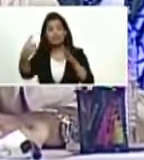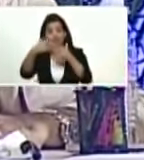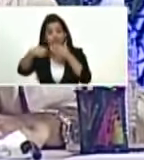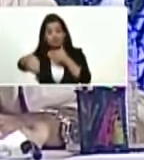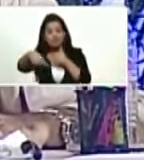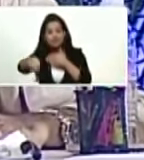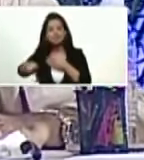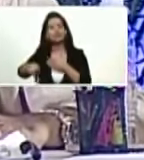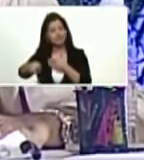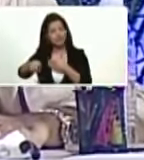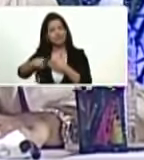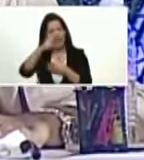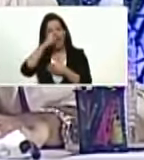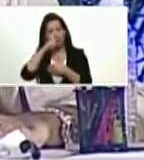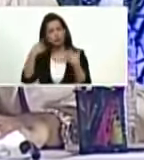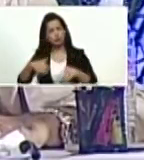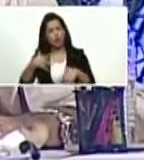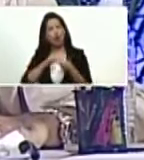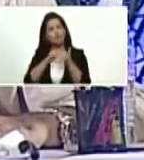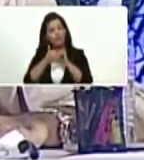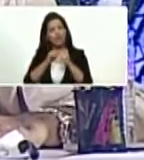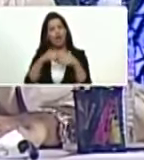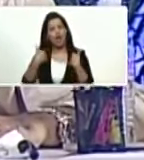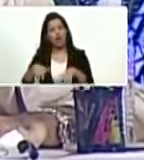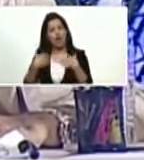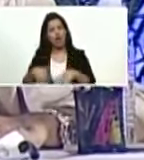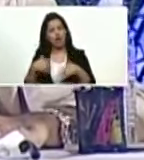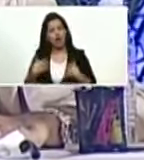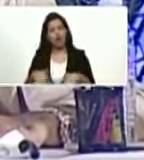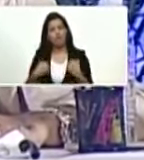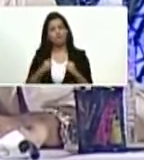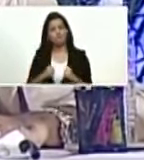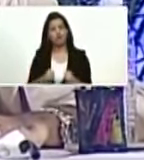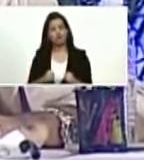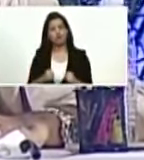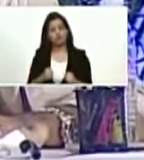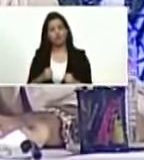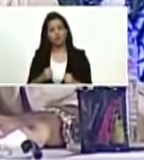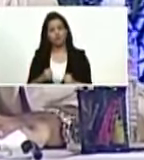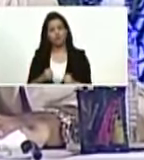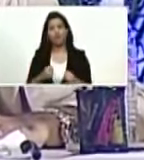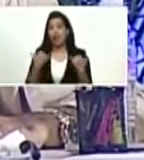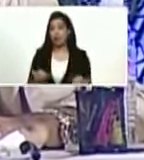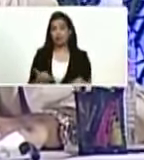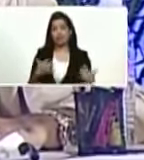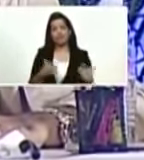complejo. Estamos dando una batalla dura,